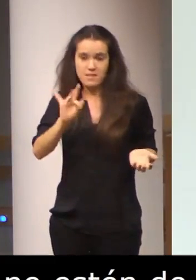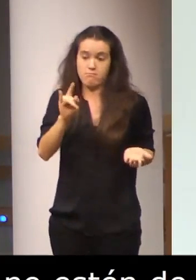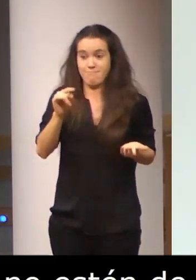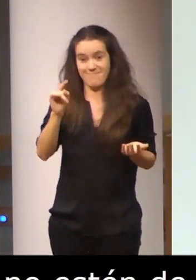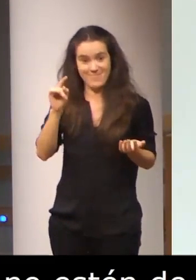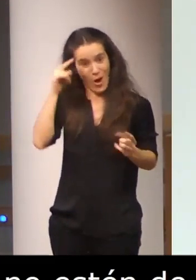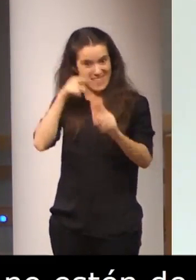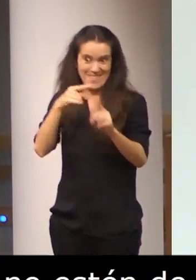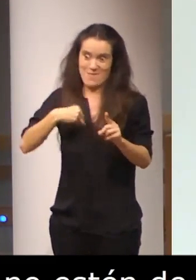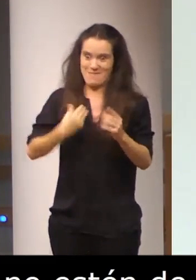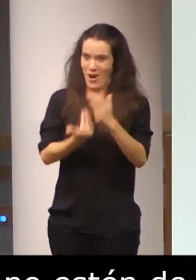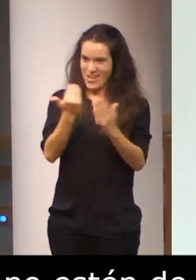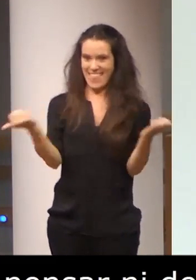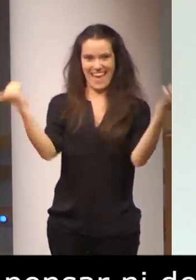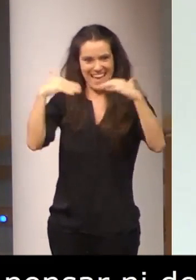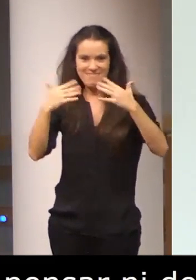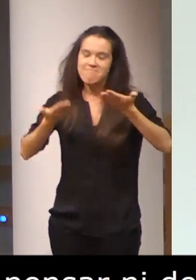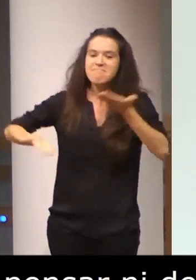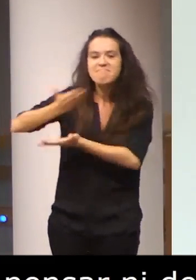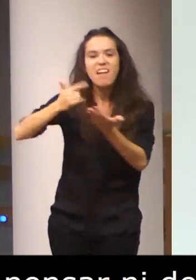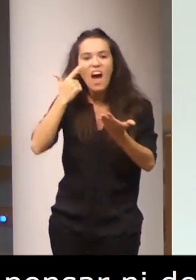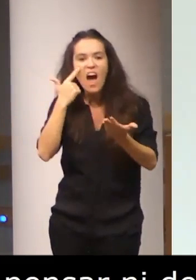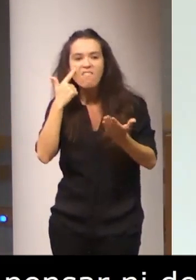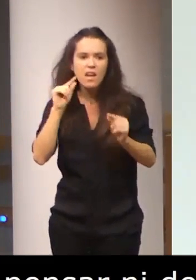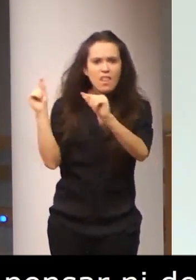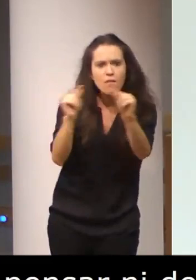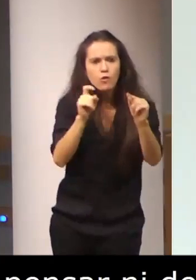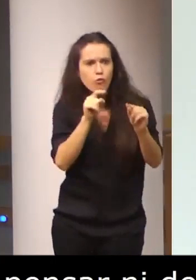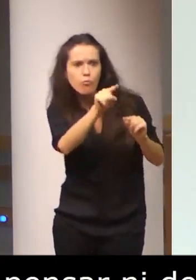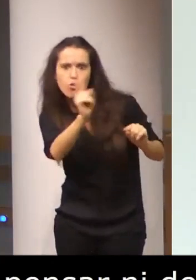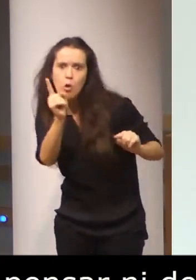estas jornadas, para iniciar una discusión.